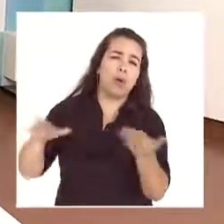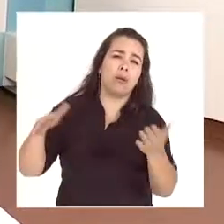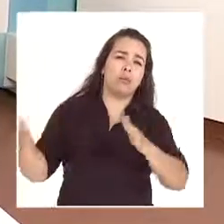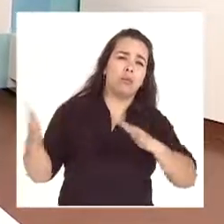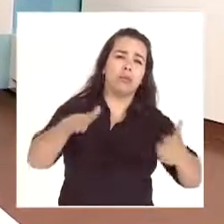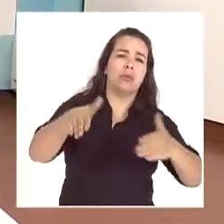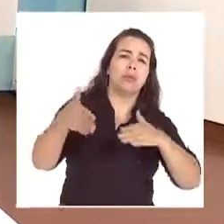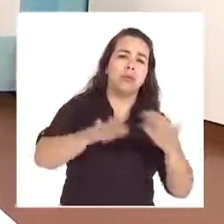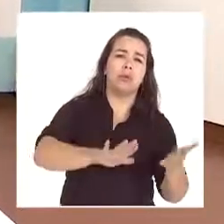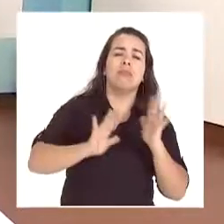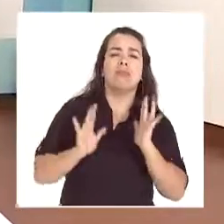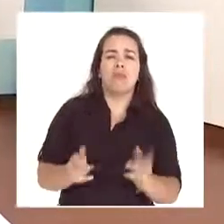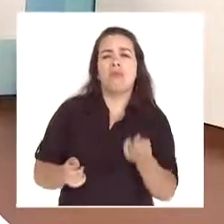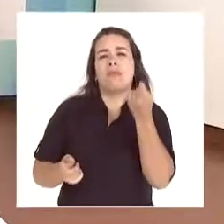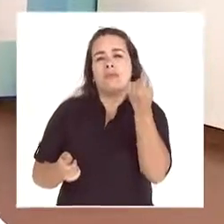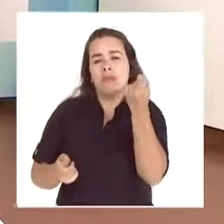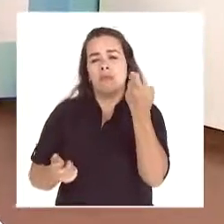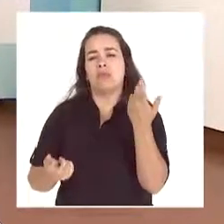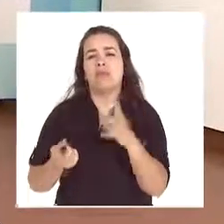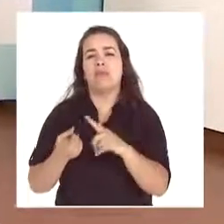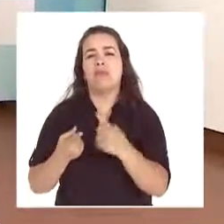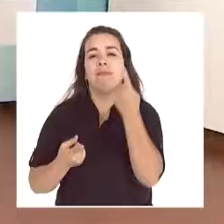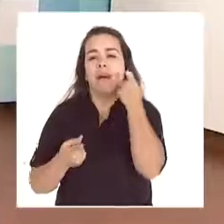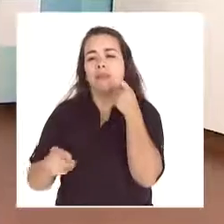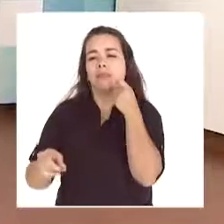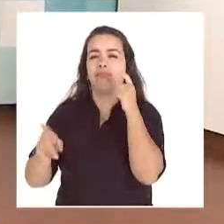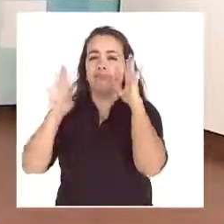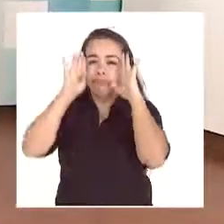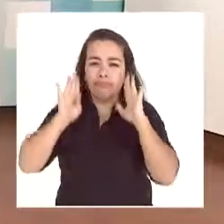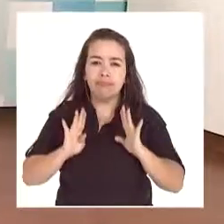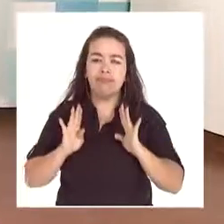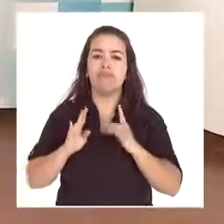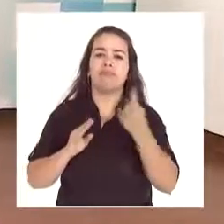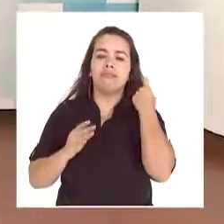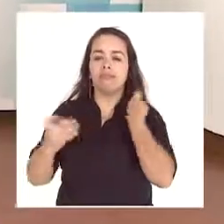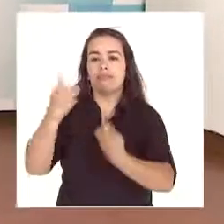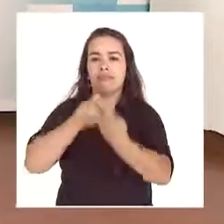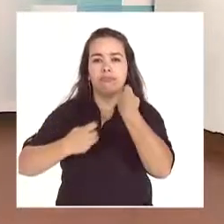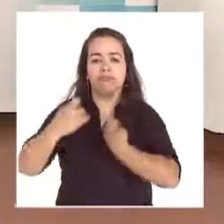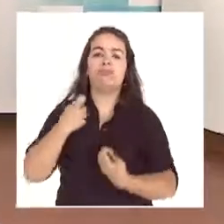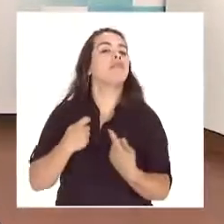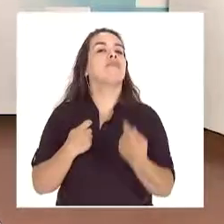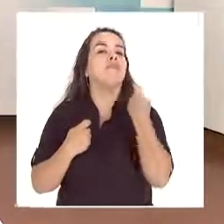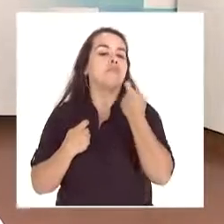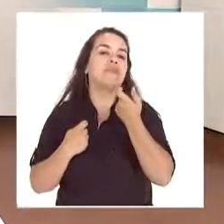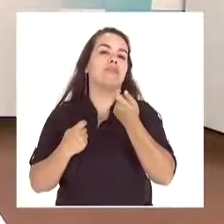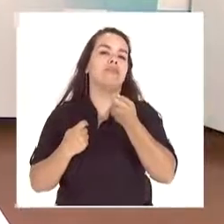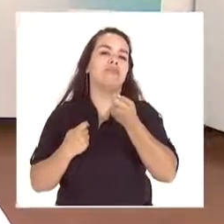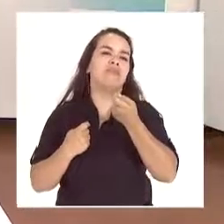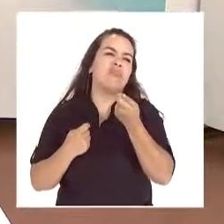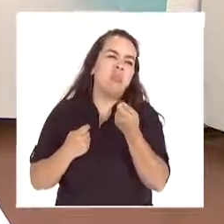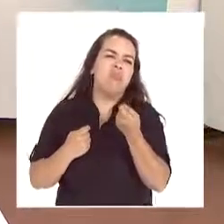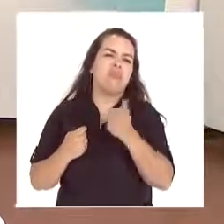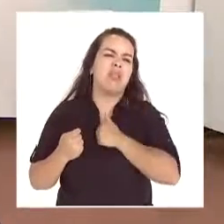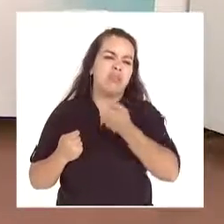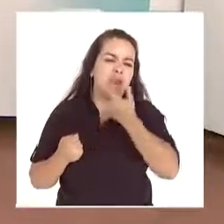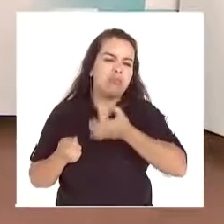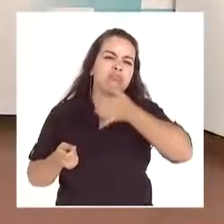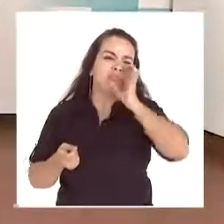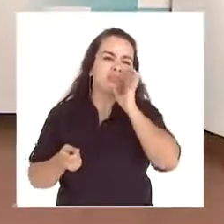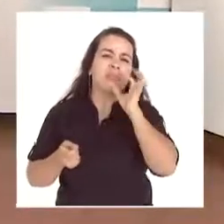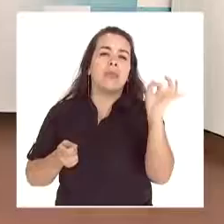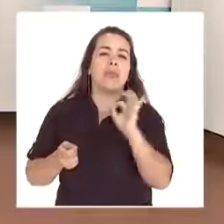por descuido, por automedicación, por falta de conocimiento, por falta de